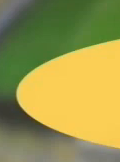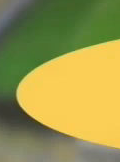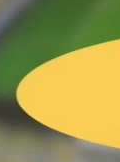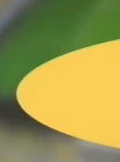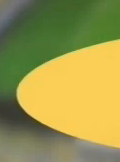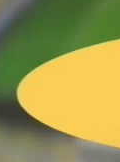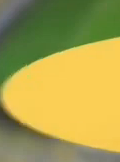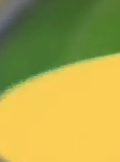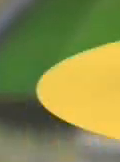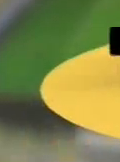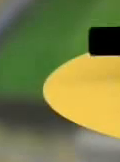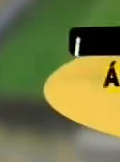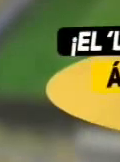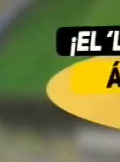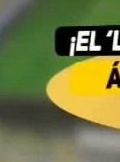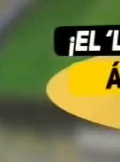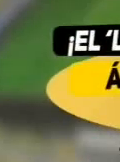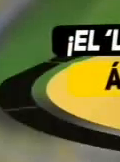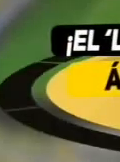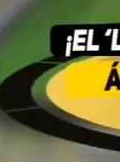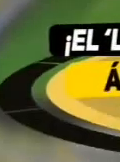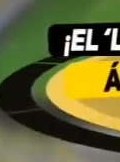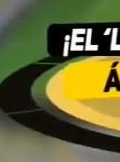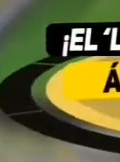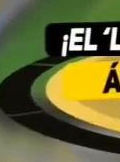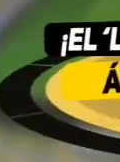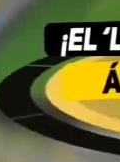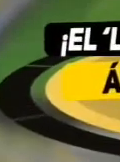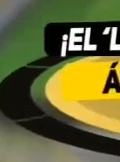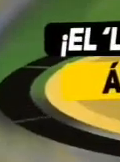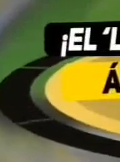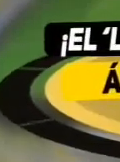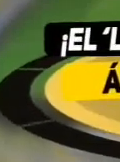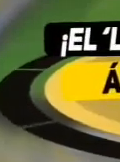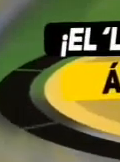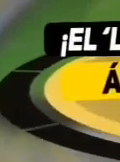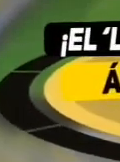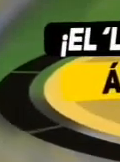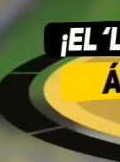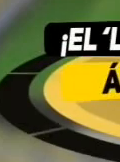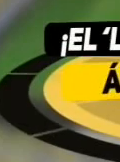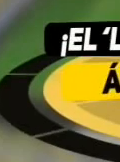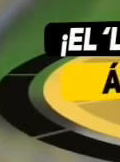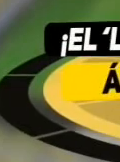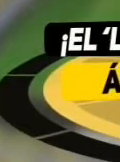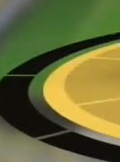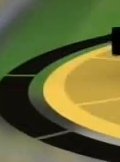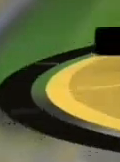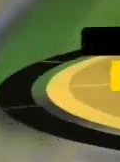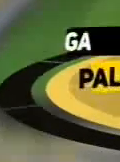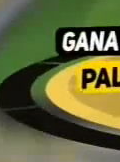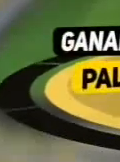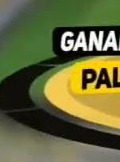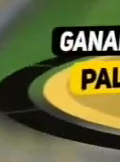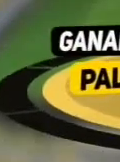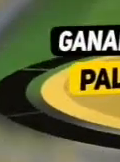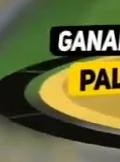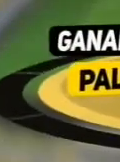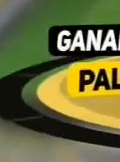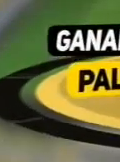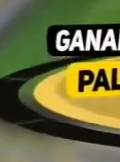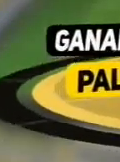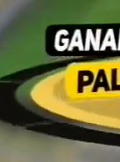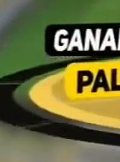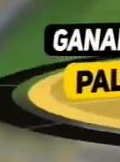Una amplia entrevista con análisis del equipo. El Loco Alves lo hizo de nuevo. El delantero amarillo que se corona goleador del campeonato. Ganamos a otro campeón